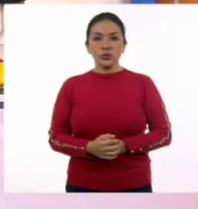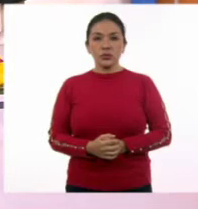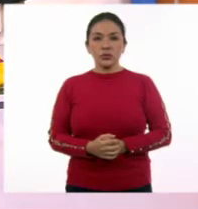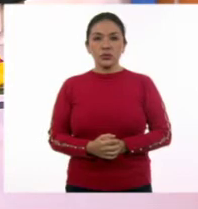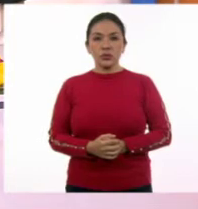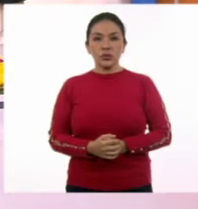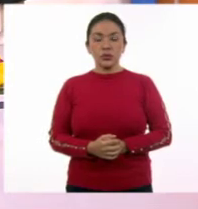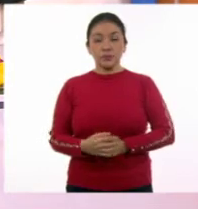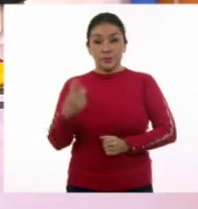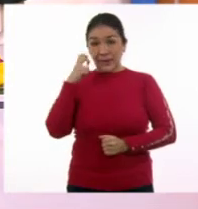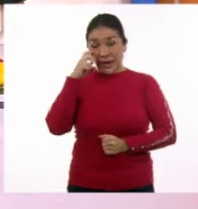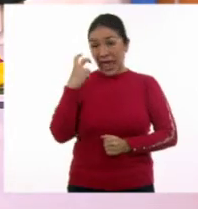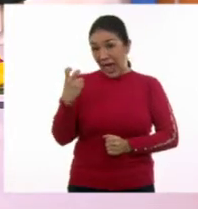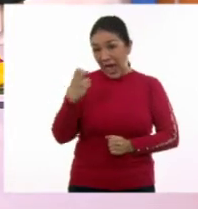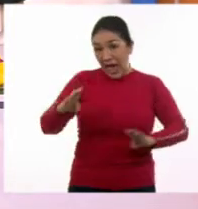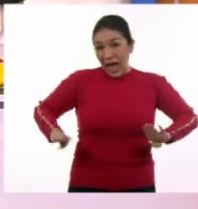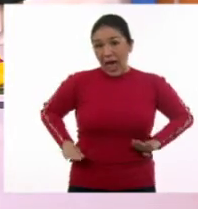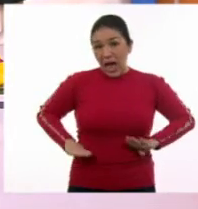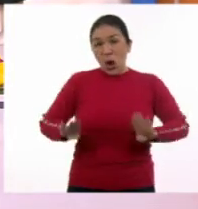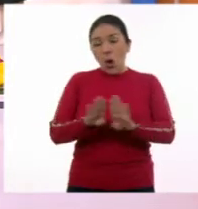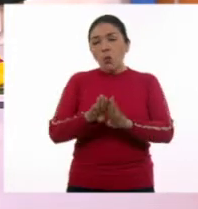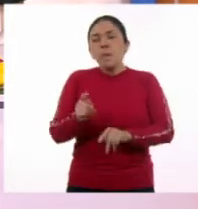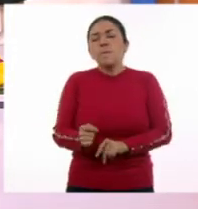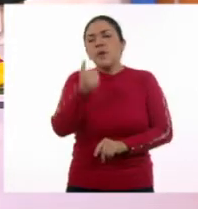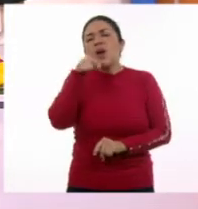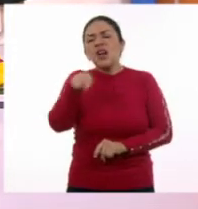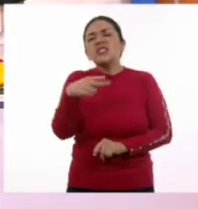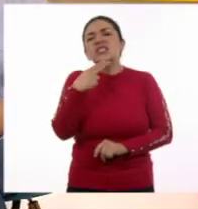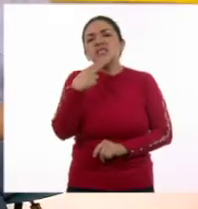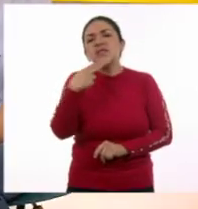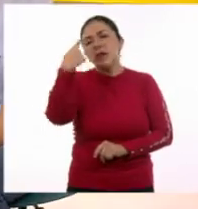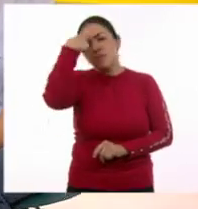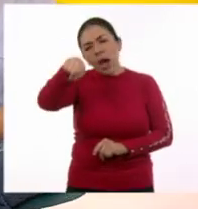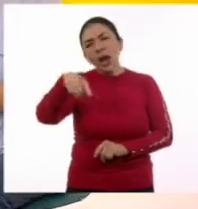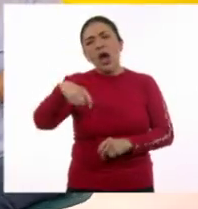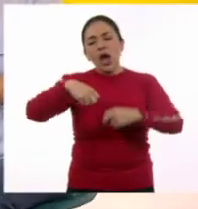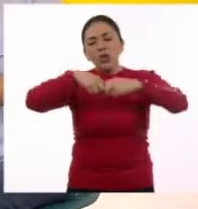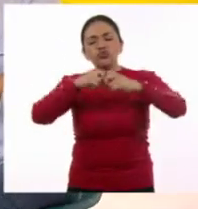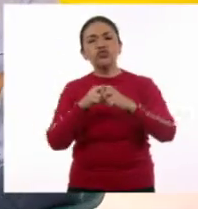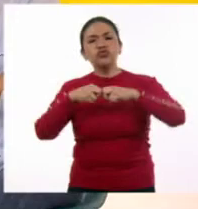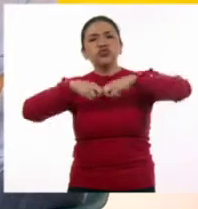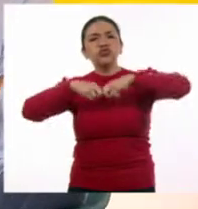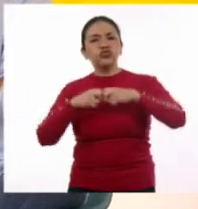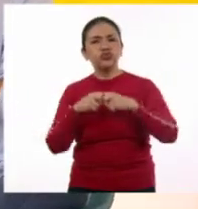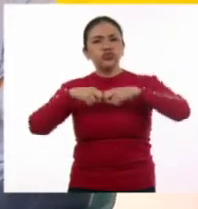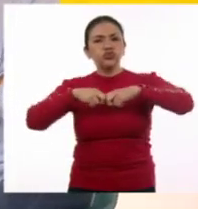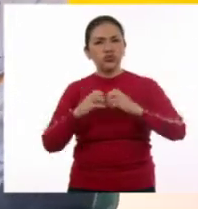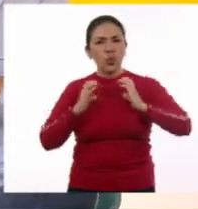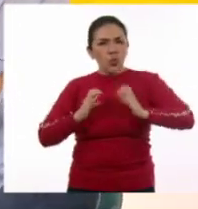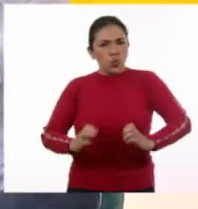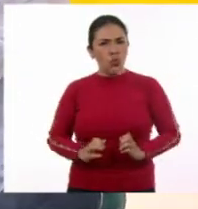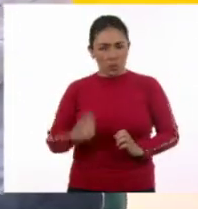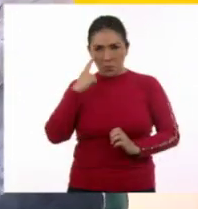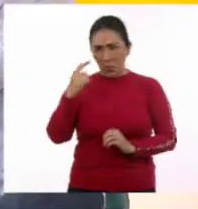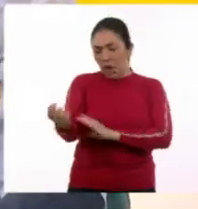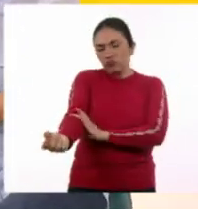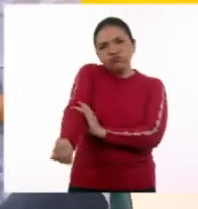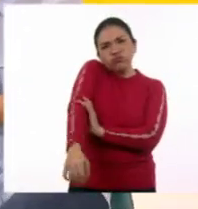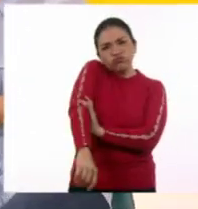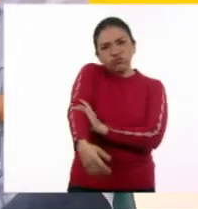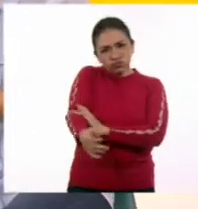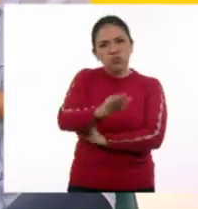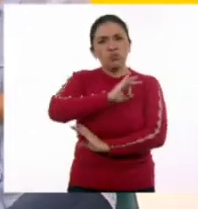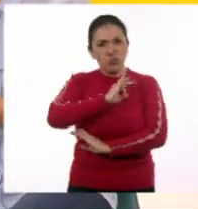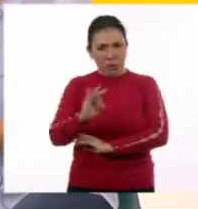iniciamos este vendaje inicialmente es para articulaciones aquí supondría más que podría ser para